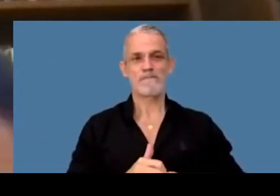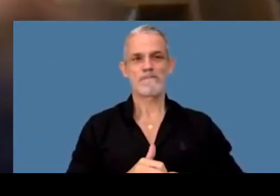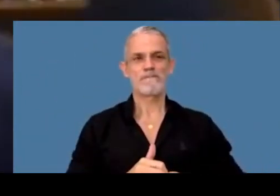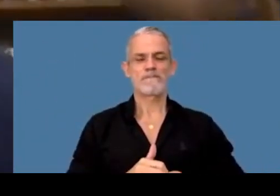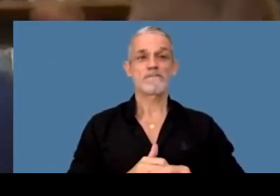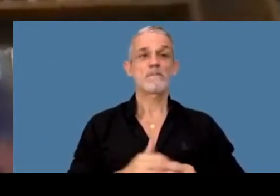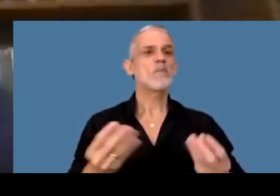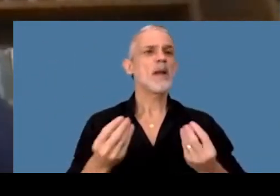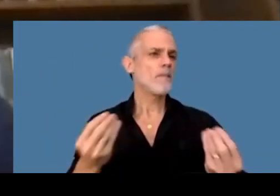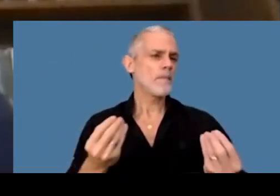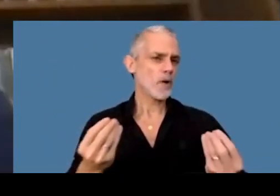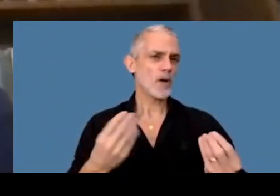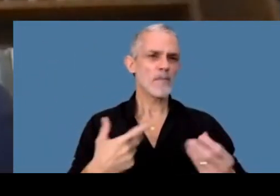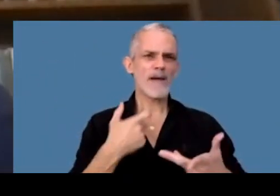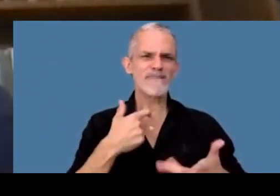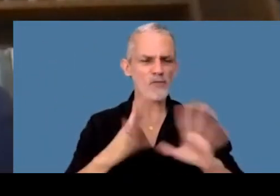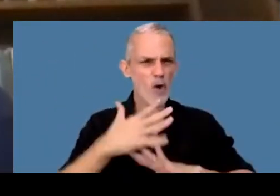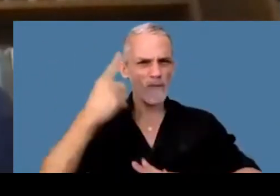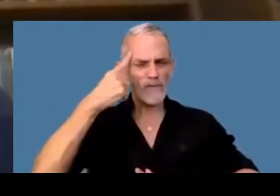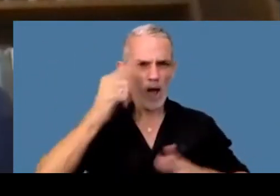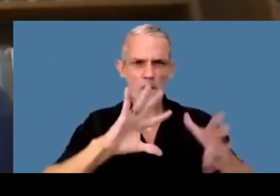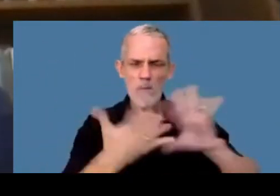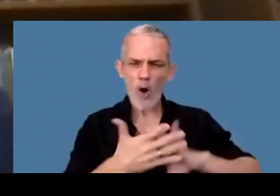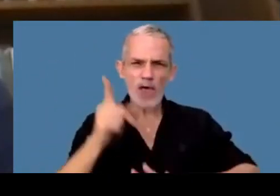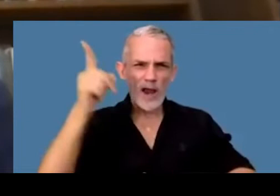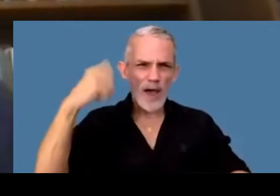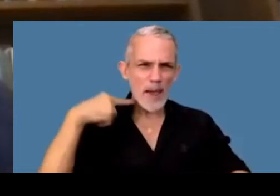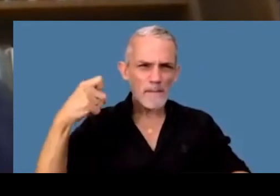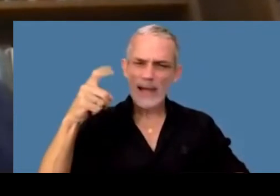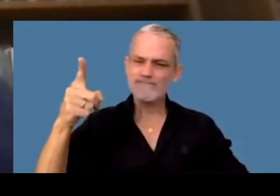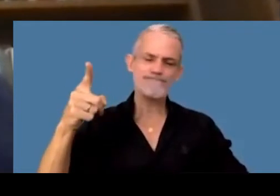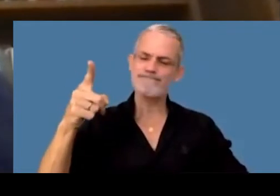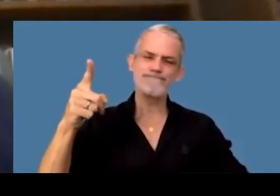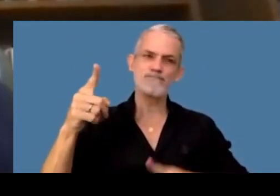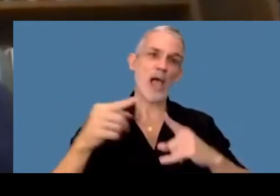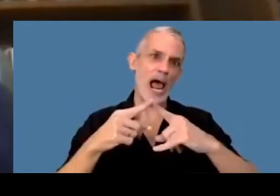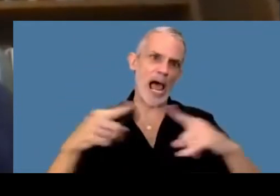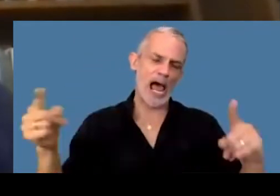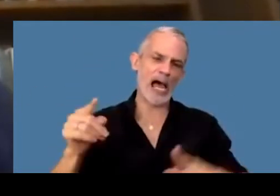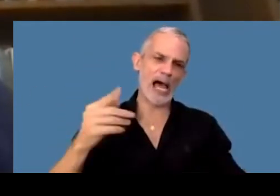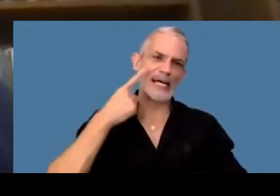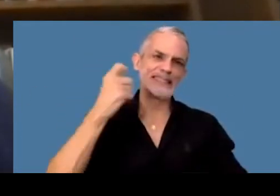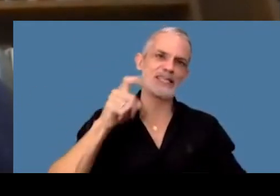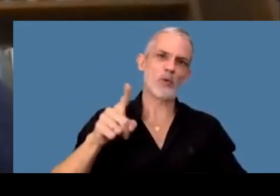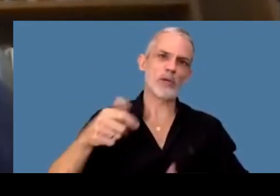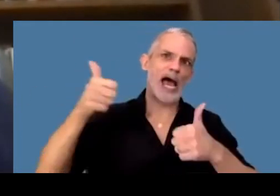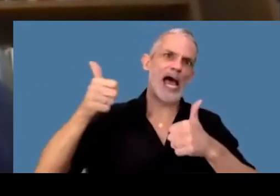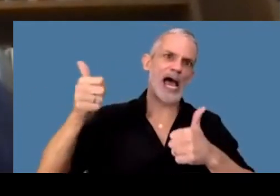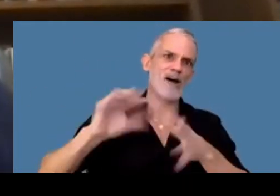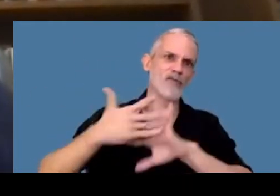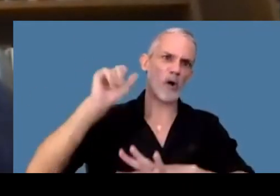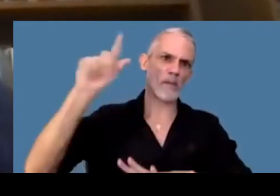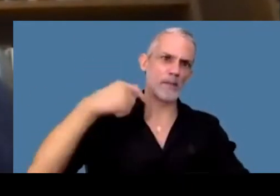para querer quebrar una lógica de un modelo que a la larga se dieron cuenta que no era tan buena esa lógica que